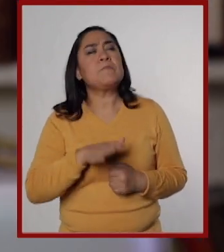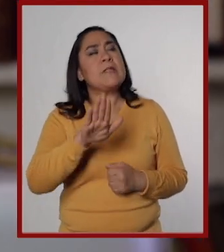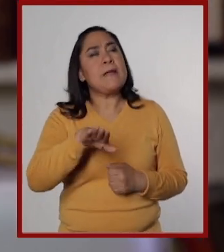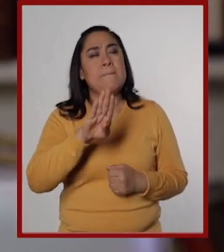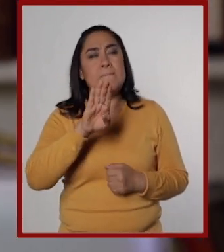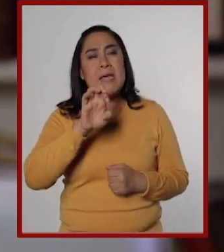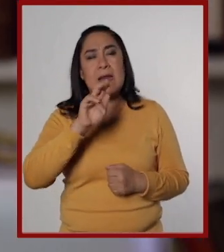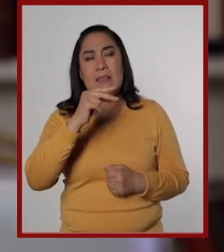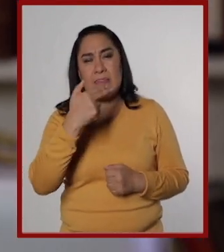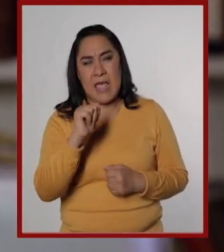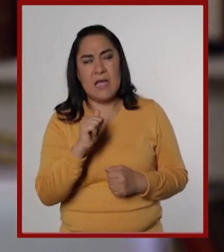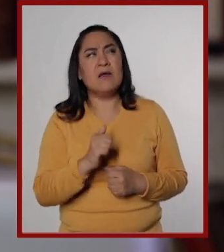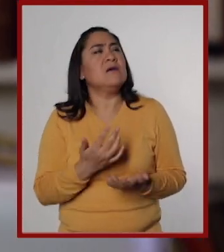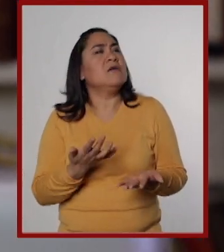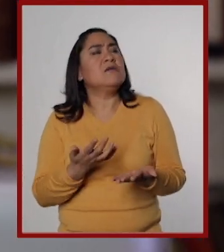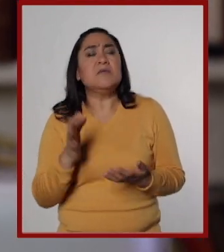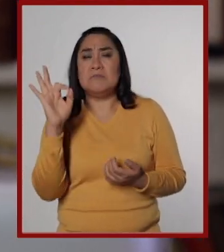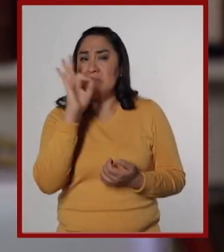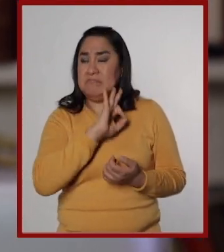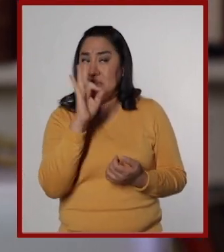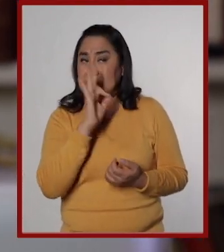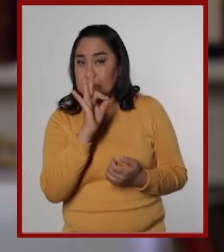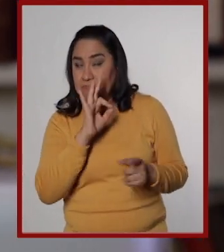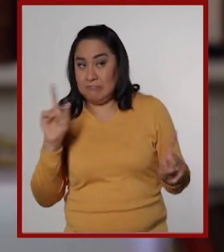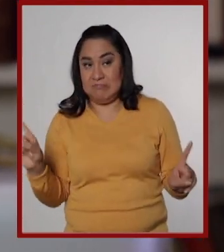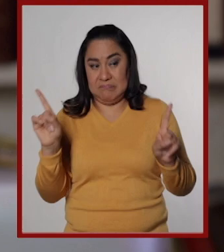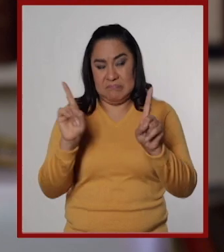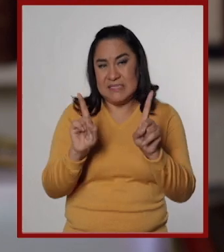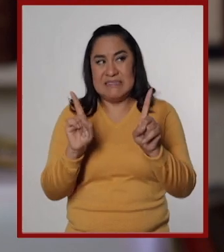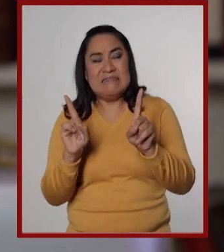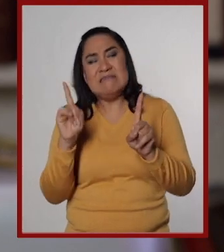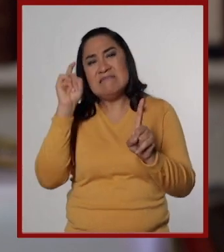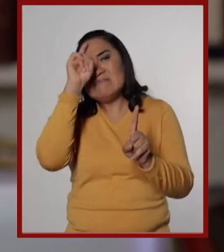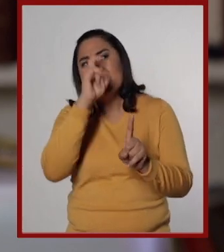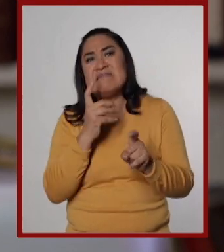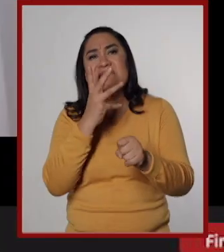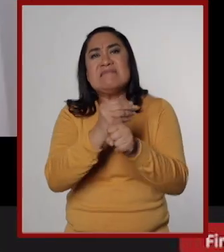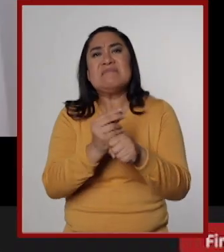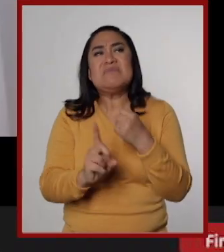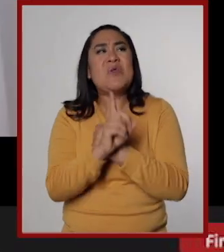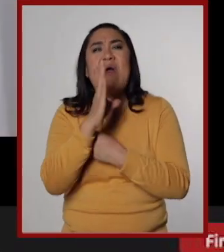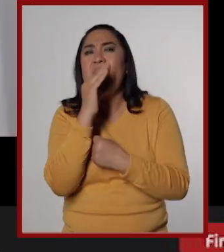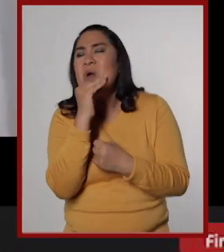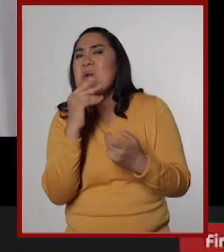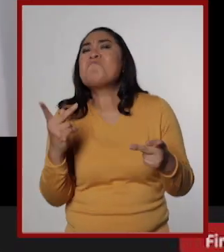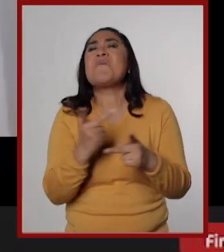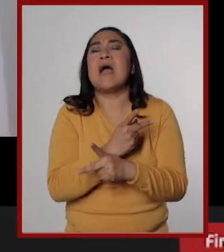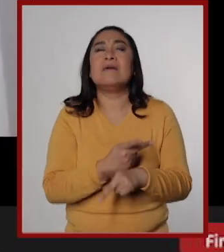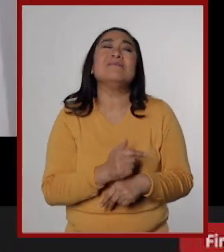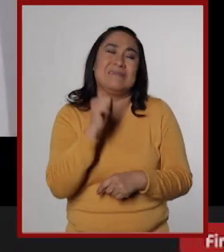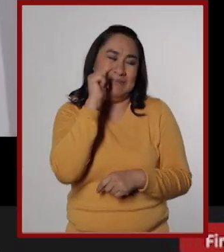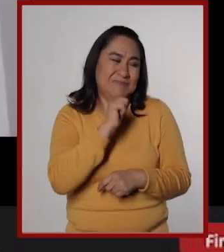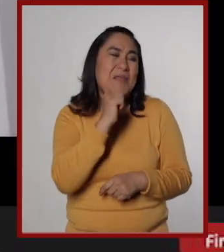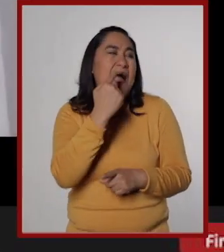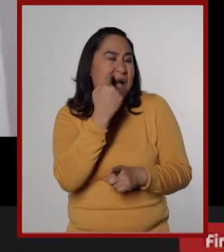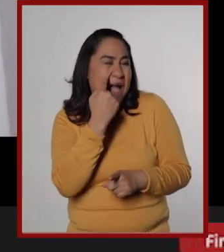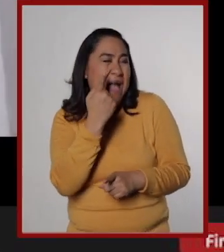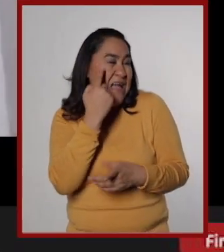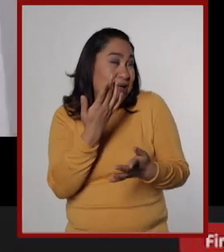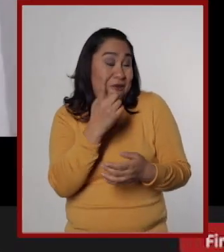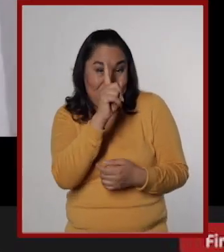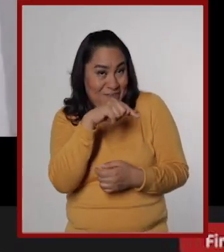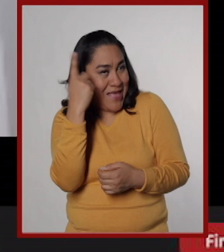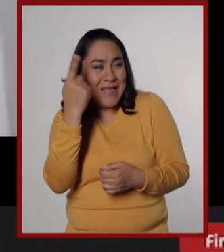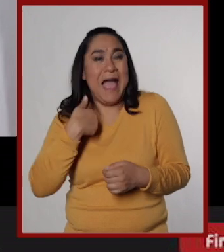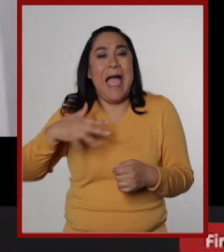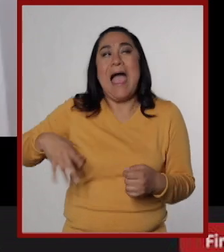Berta Mari, ¿qué se puede hacer si los caminos se ven o parecen estar cerrados? Pues mira, pasa con mucha frecuencia. Yo les digo que no es fácil. O